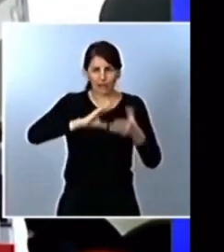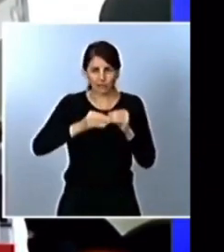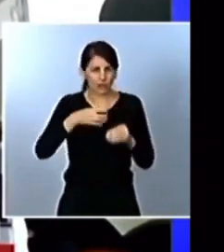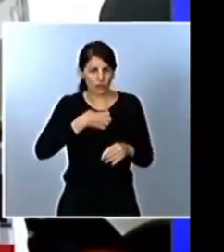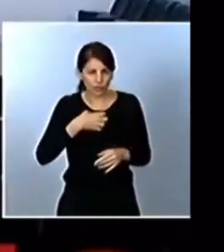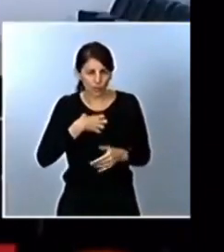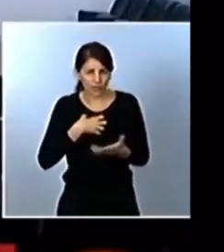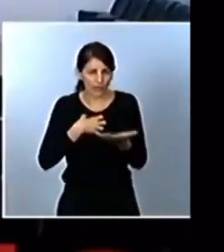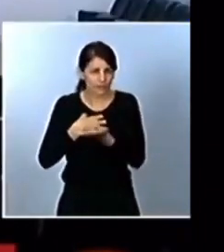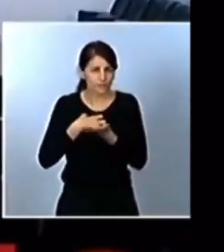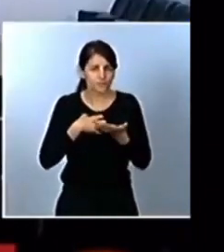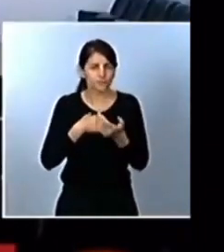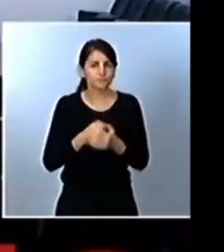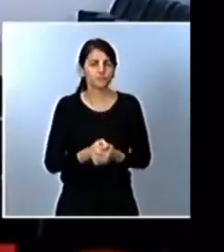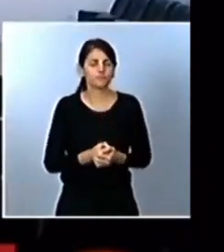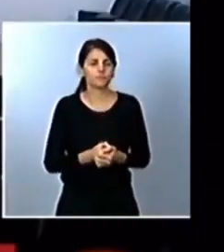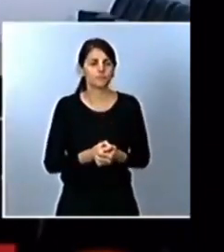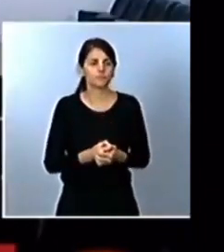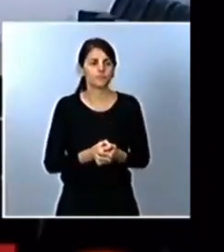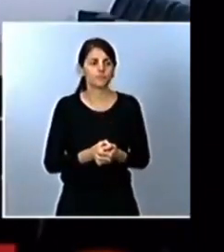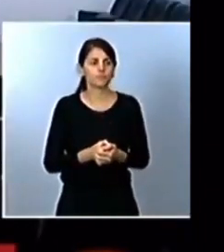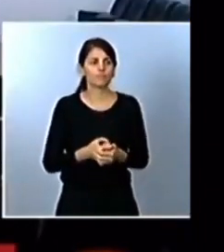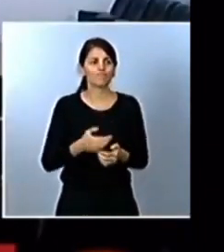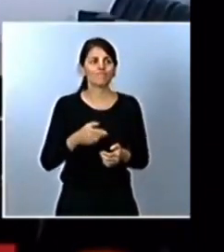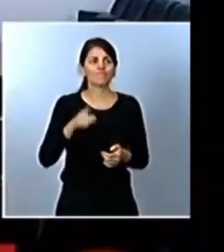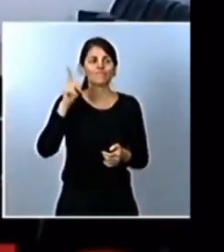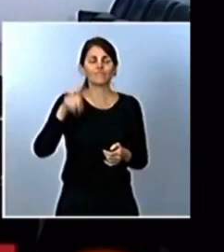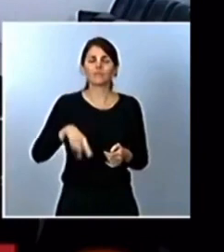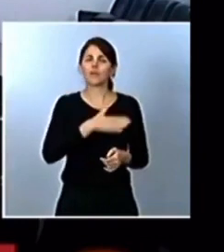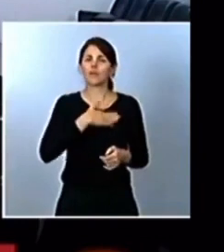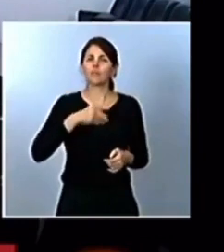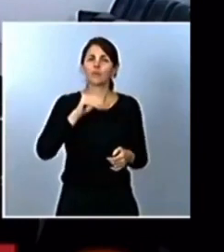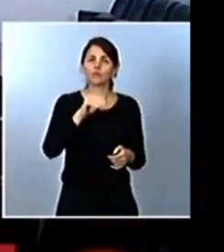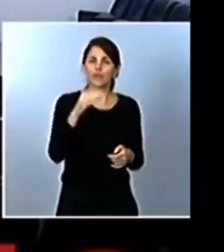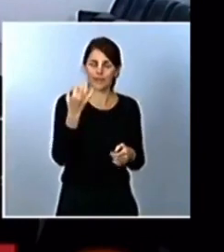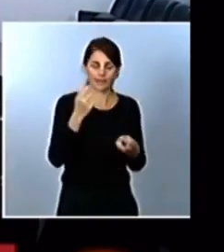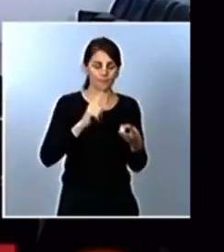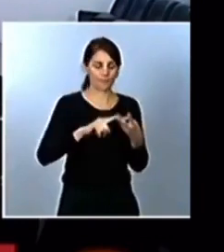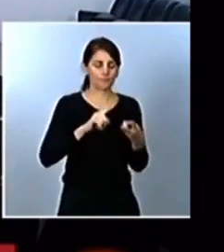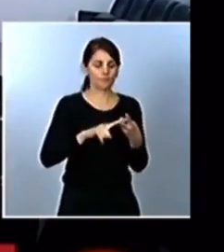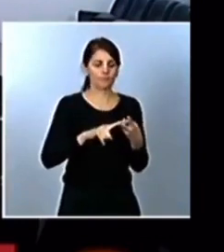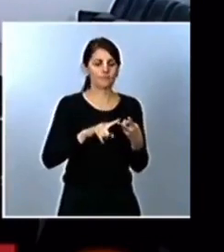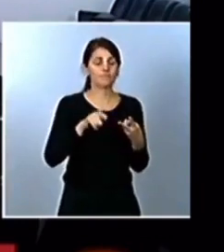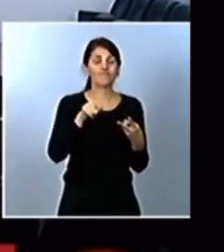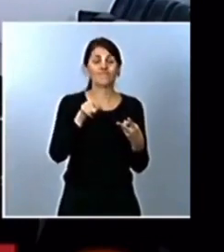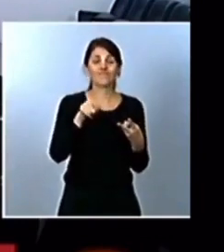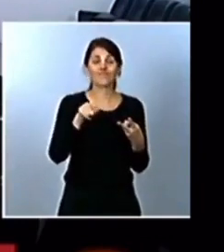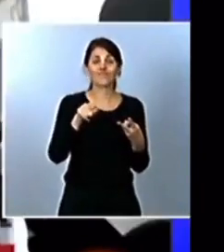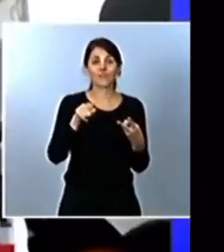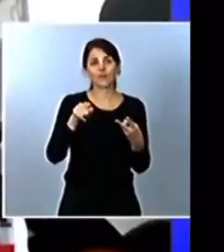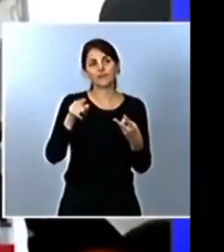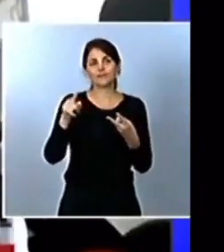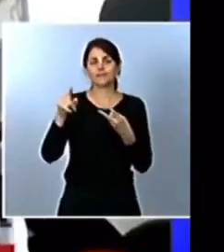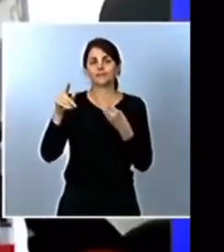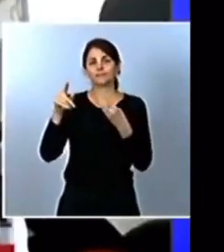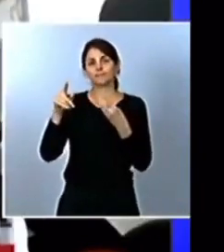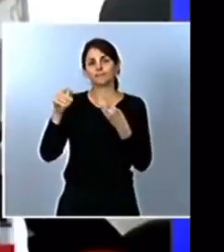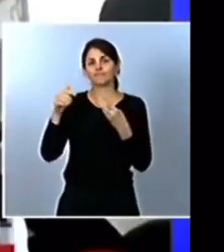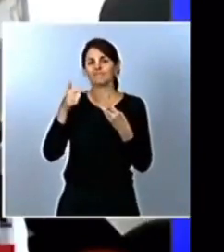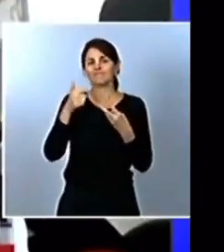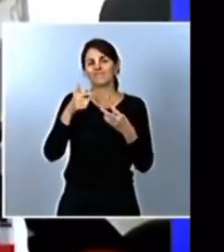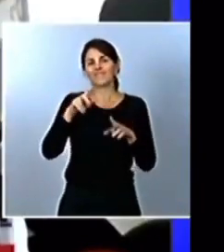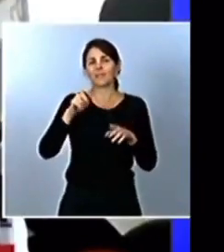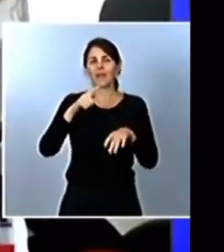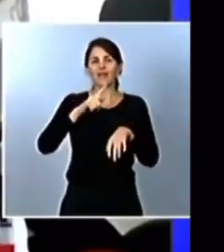algunos estudios científicos que ponen en duda la evidencia de los toques de queda de cara a